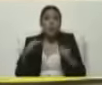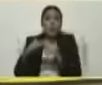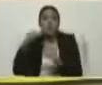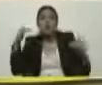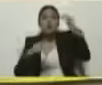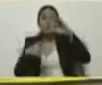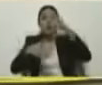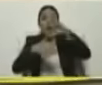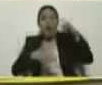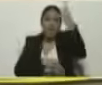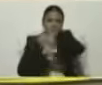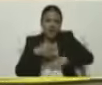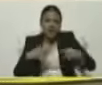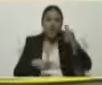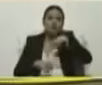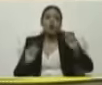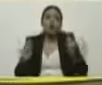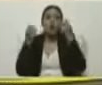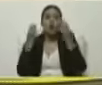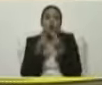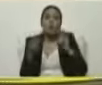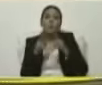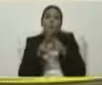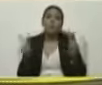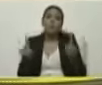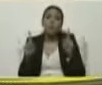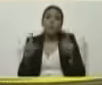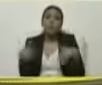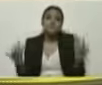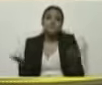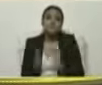lo logramos con paz.